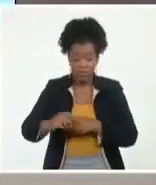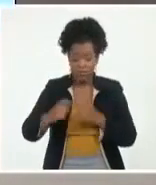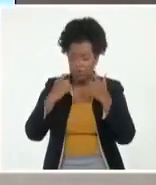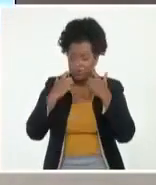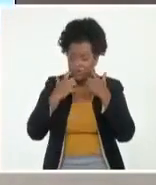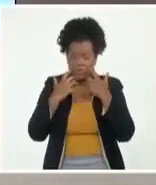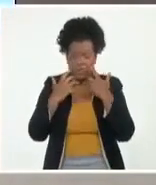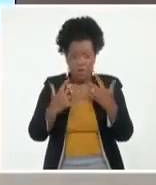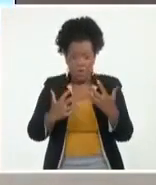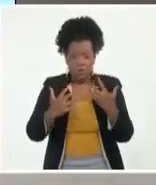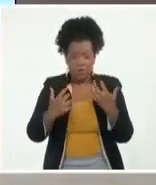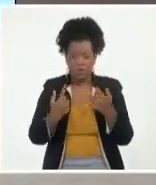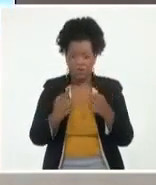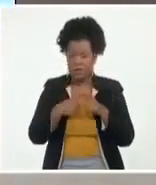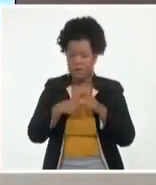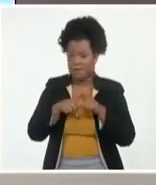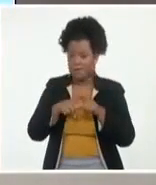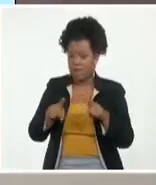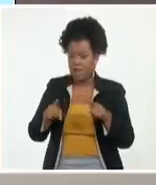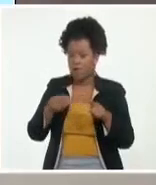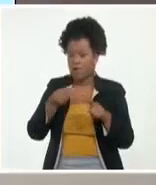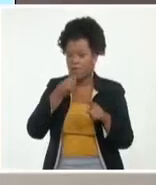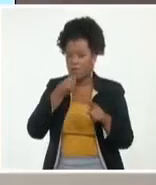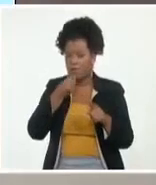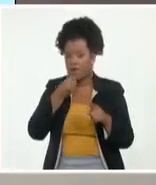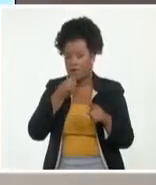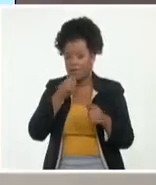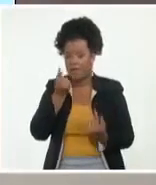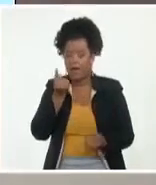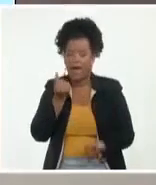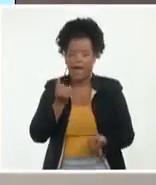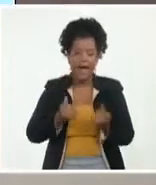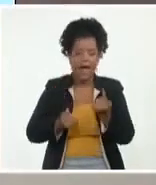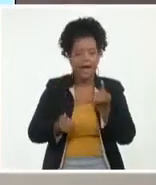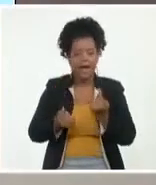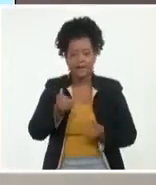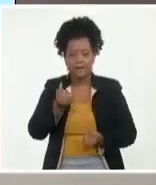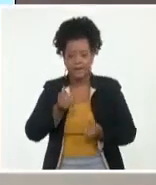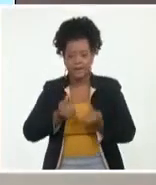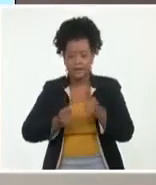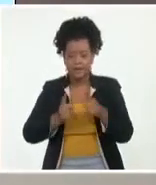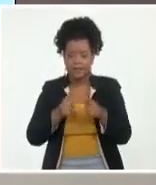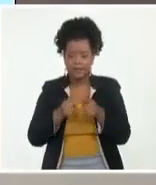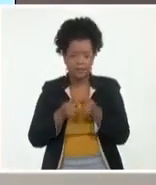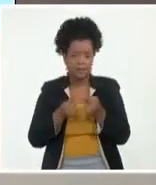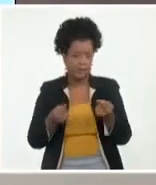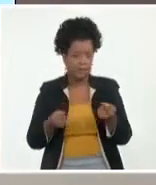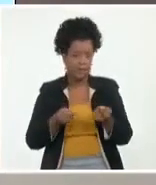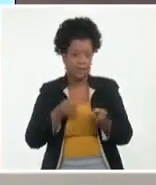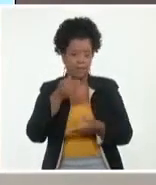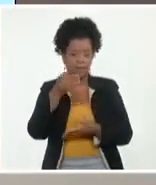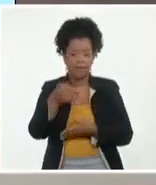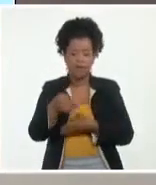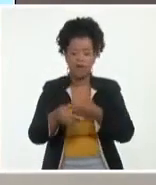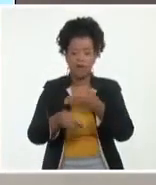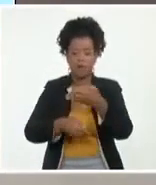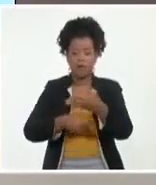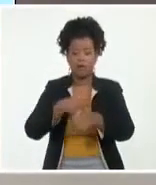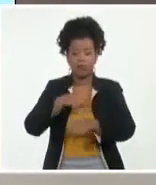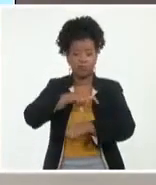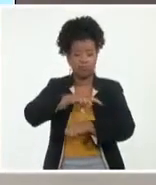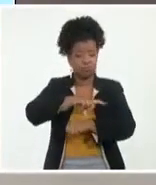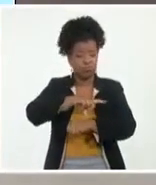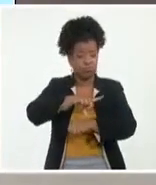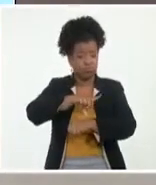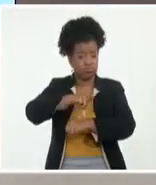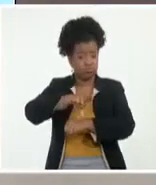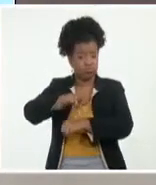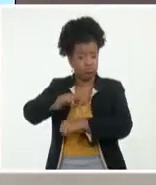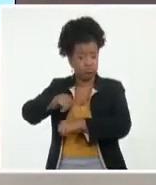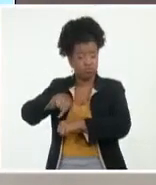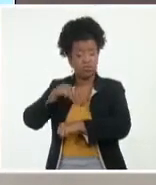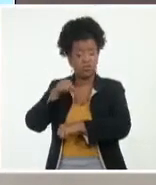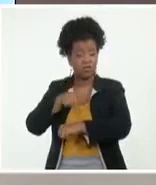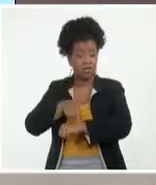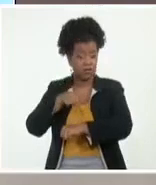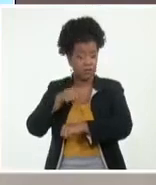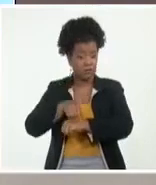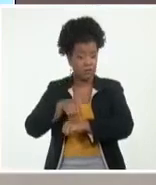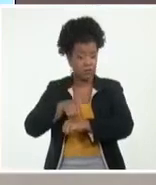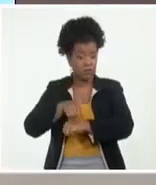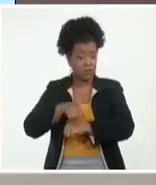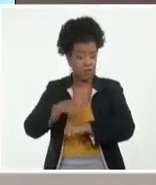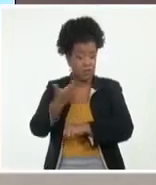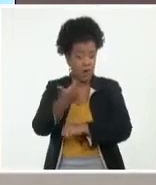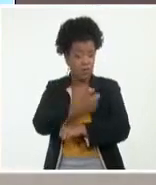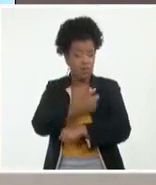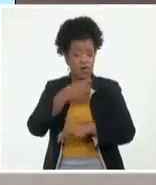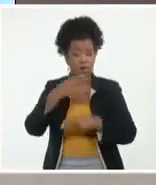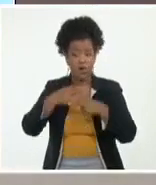es la única alternativa o tabla de salvación, sobre todo porque se trata de un proceso que demora, lleva tiempo. Soberana 02 tiene